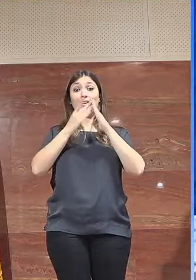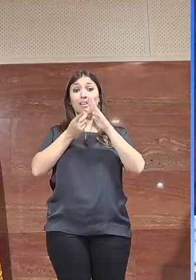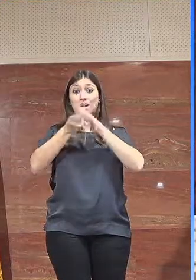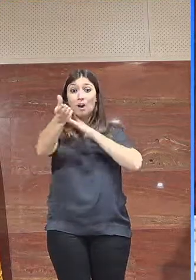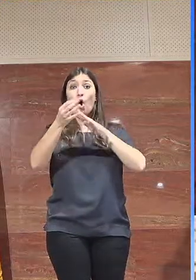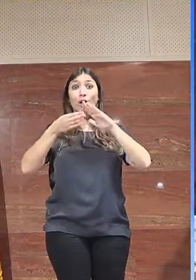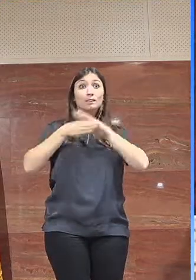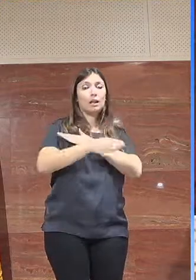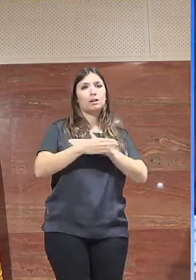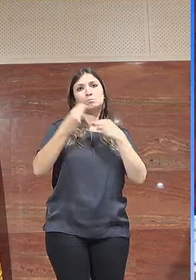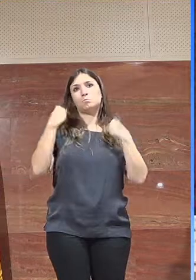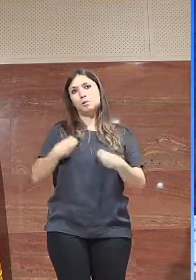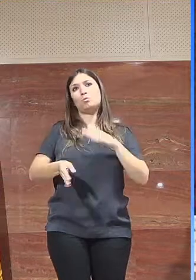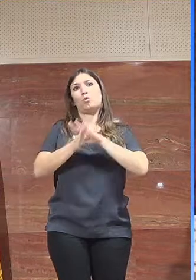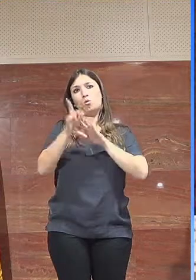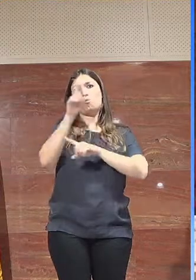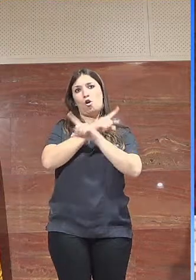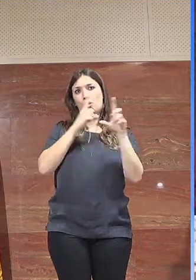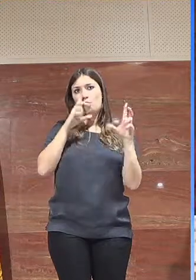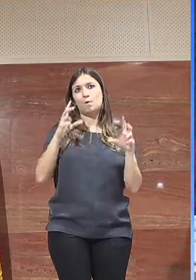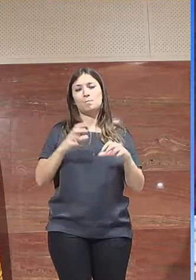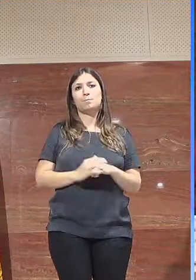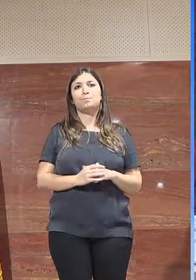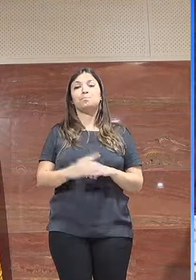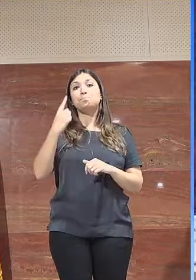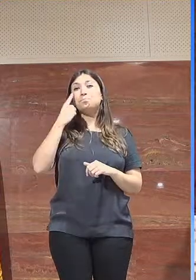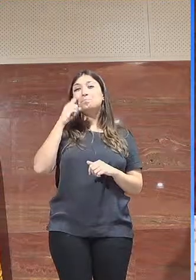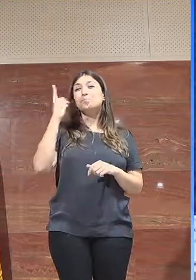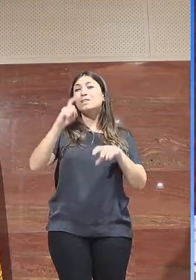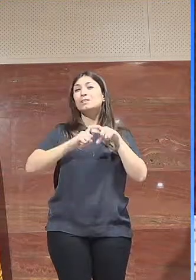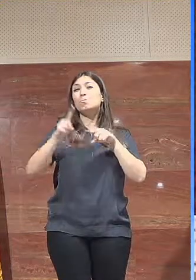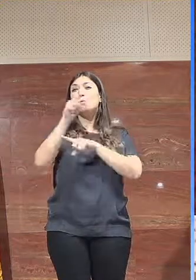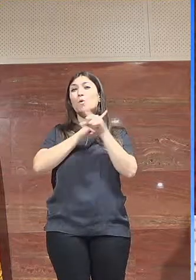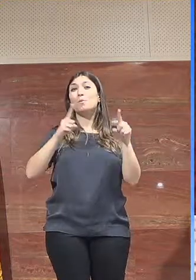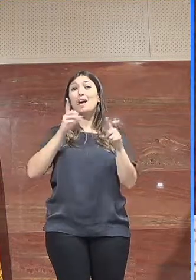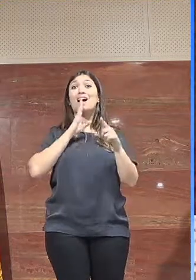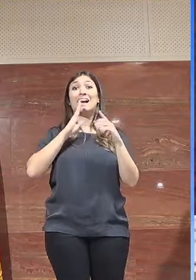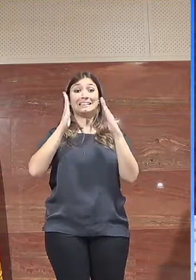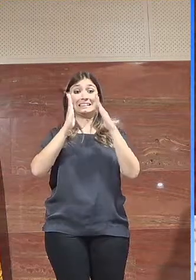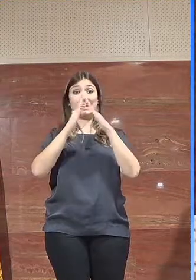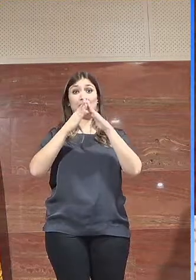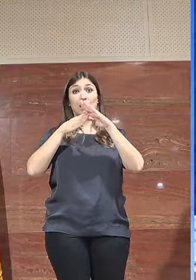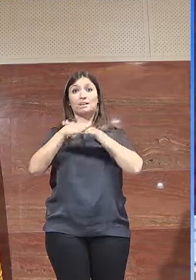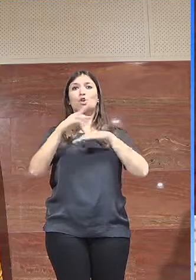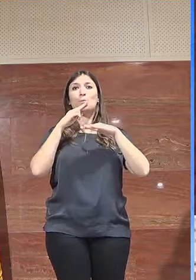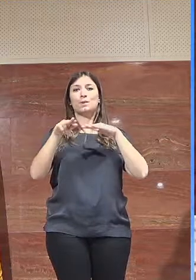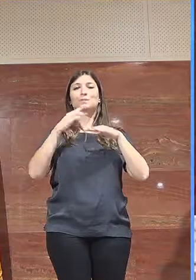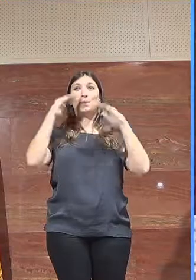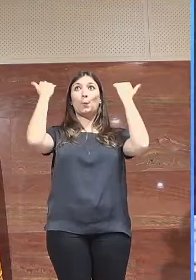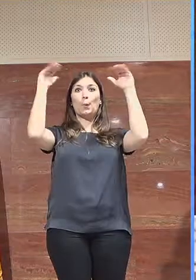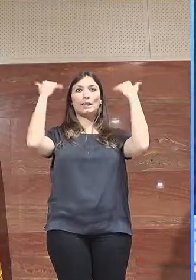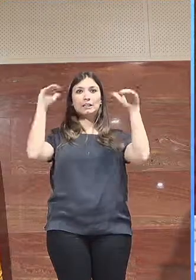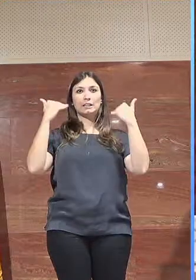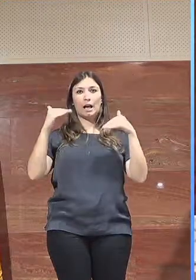siguen siendo muy importantes, ¿no? Donde más se detectan los problemas es en el propio acceso a la vivienda, la comunicación vertical, en